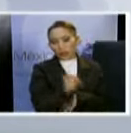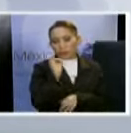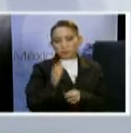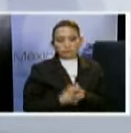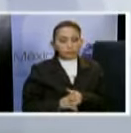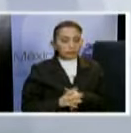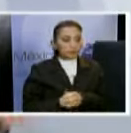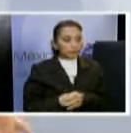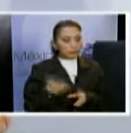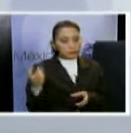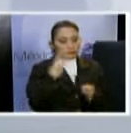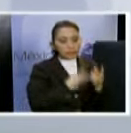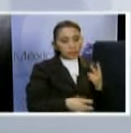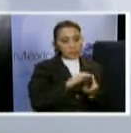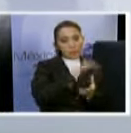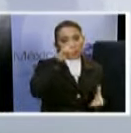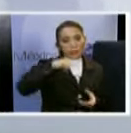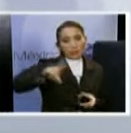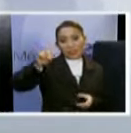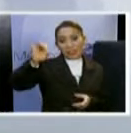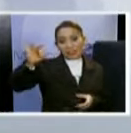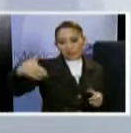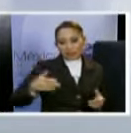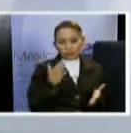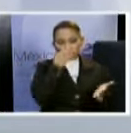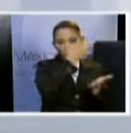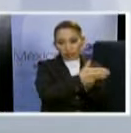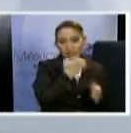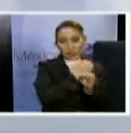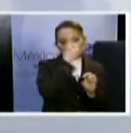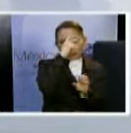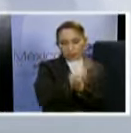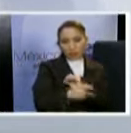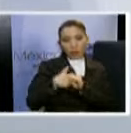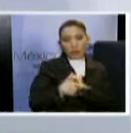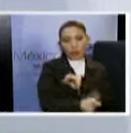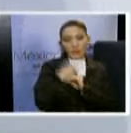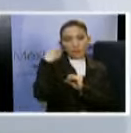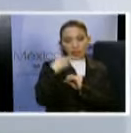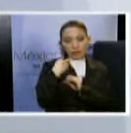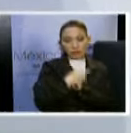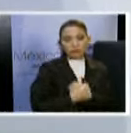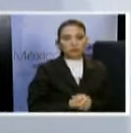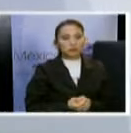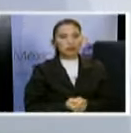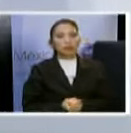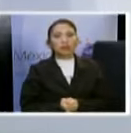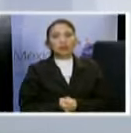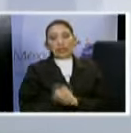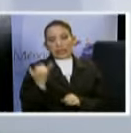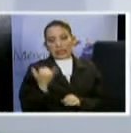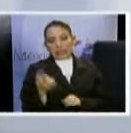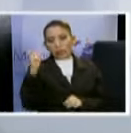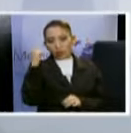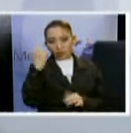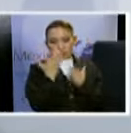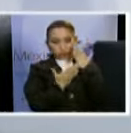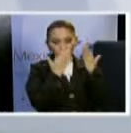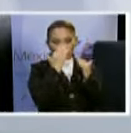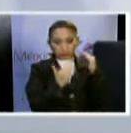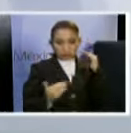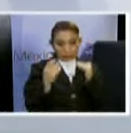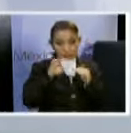muestra, vienen en su mayoría del Distrito Federal, del Estado de México, Guanajuato y Veracruz. Y en cuanto a su nivel de estudios,